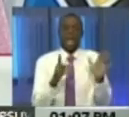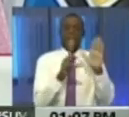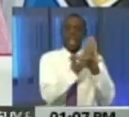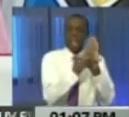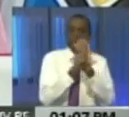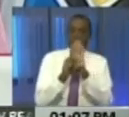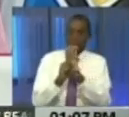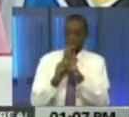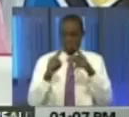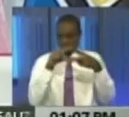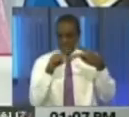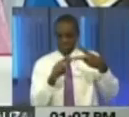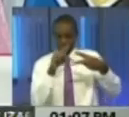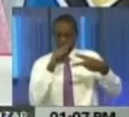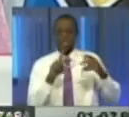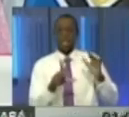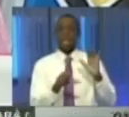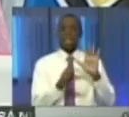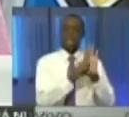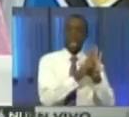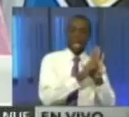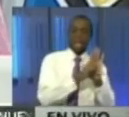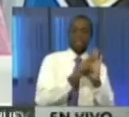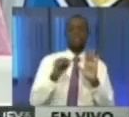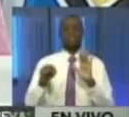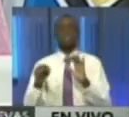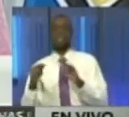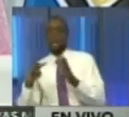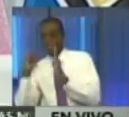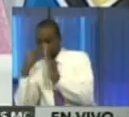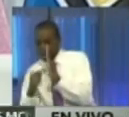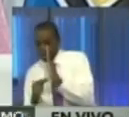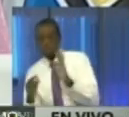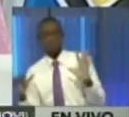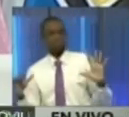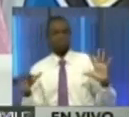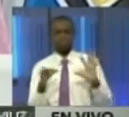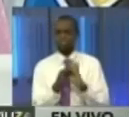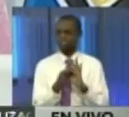que los eventos electorales sean seguros y transparentes.